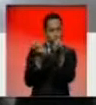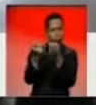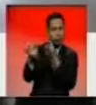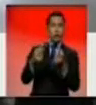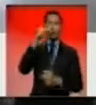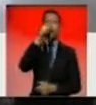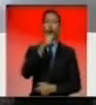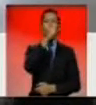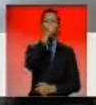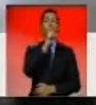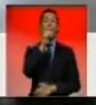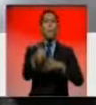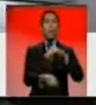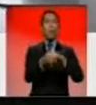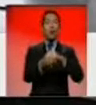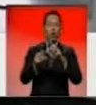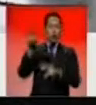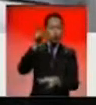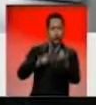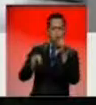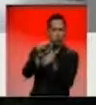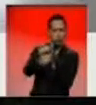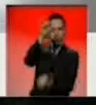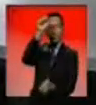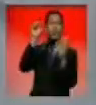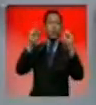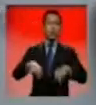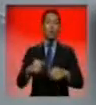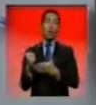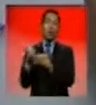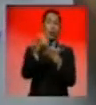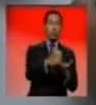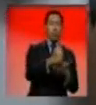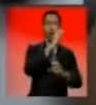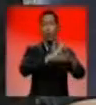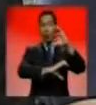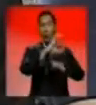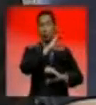y beneficiará al sector comercial.